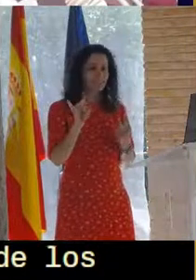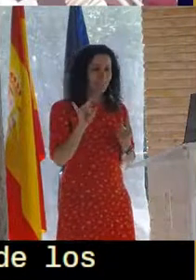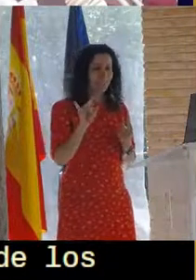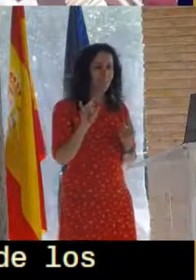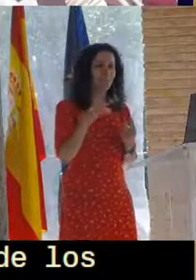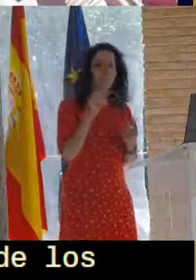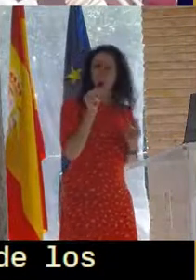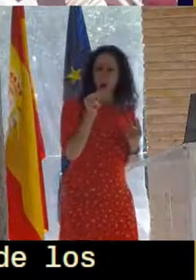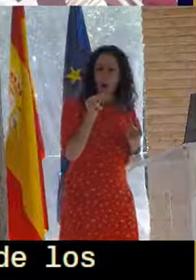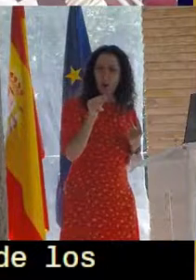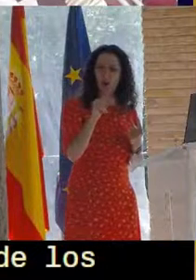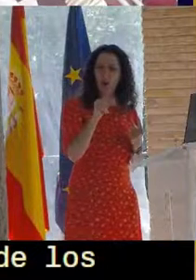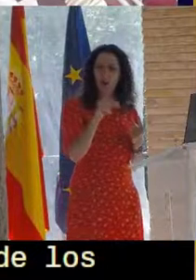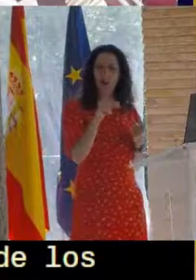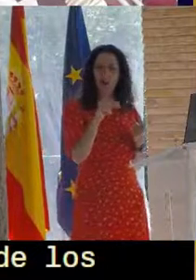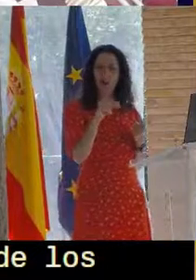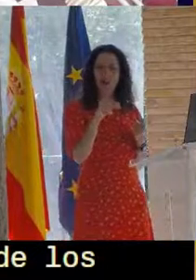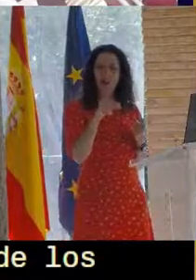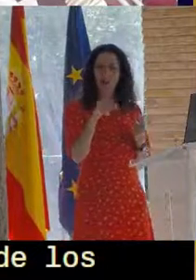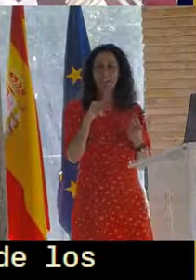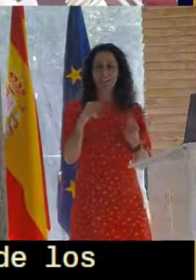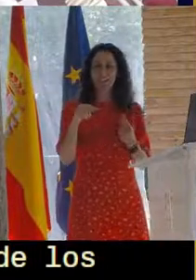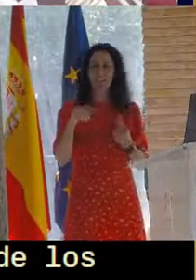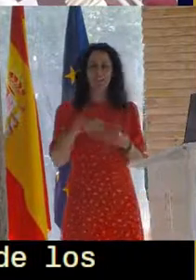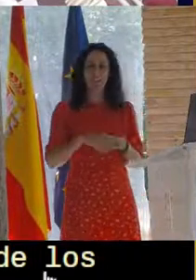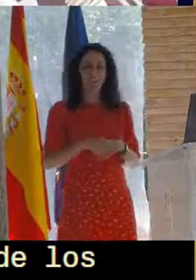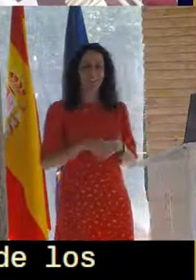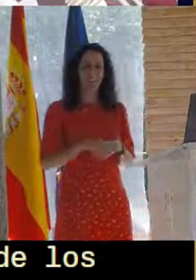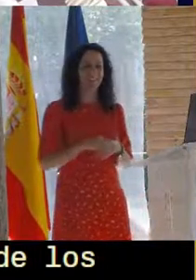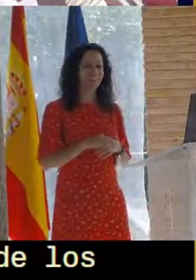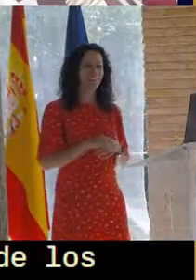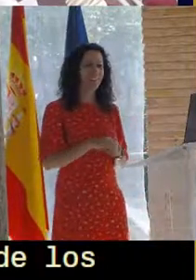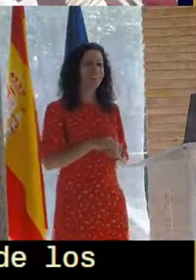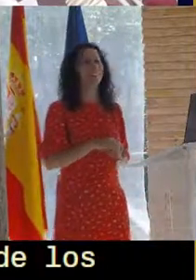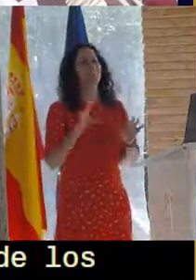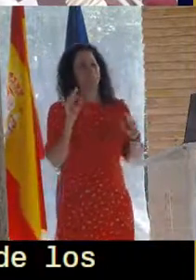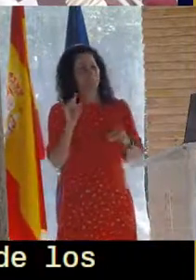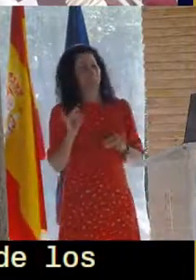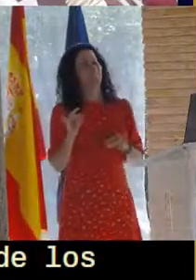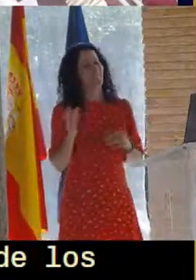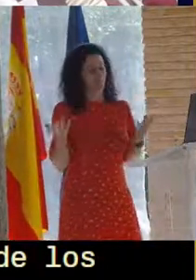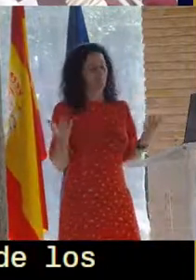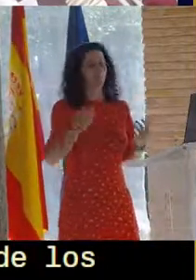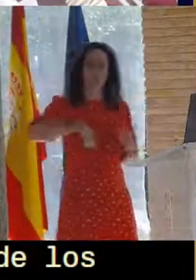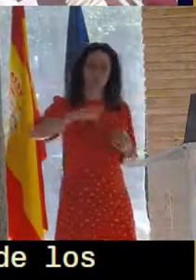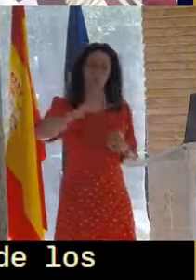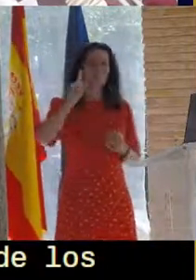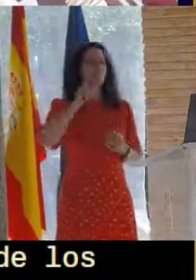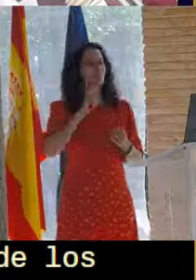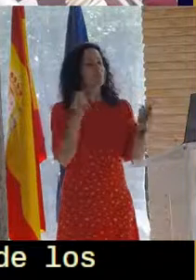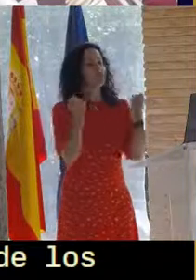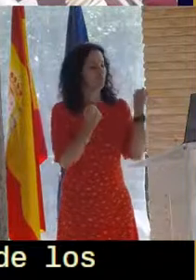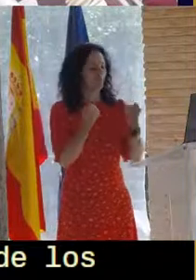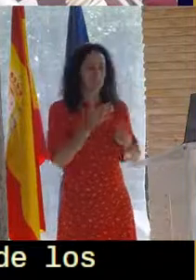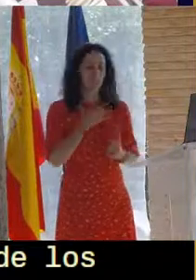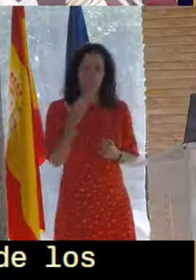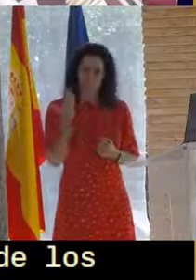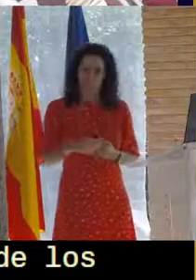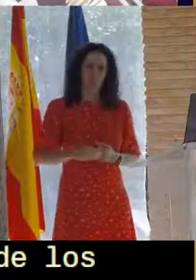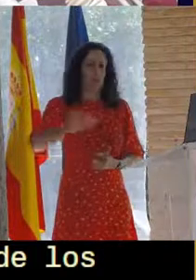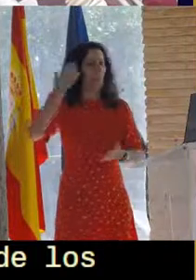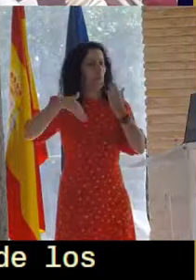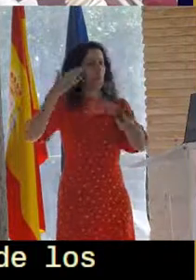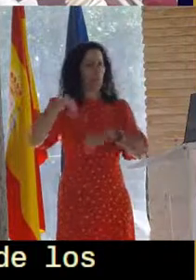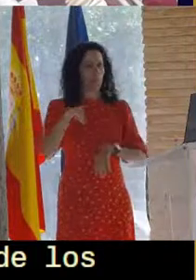sí sí sí sí no a ver ahí así es Sí nosotros eh